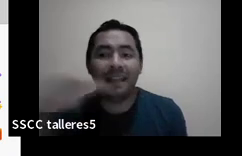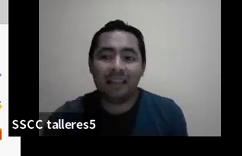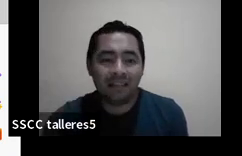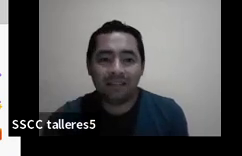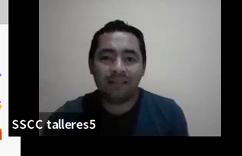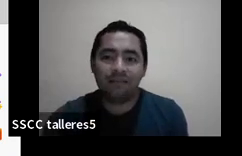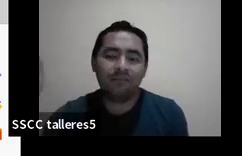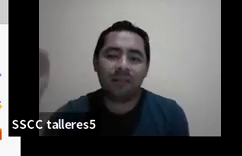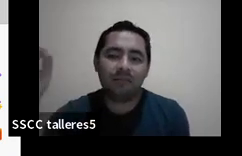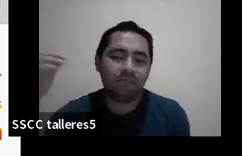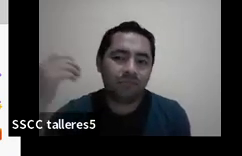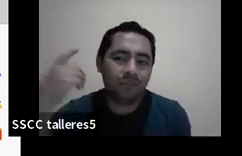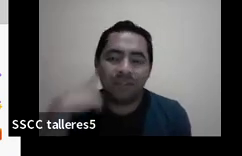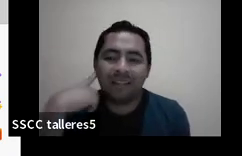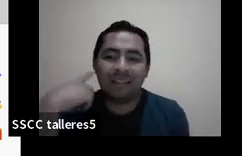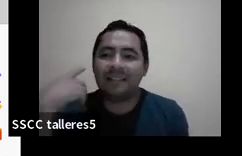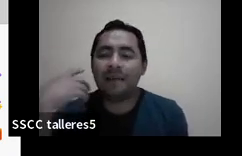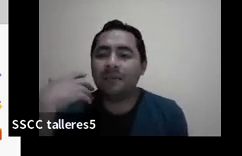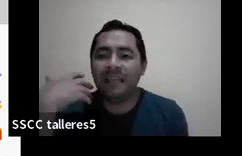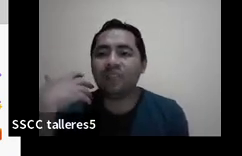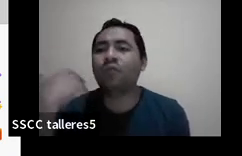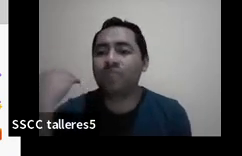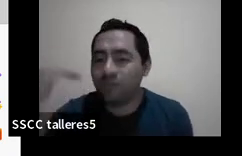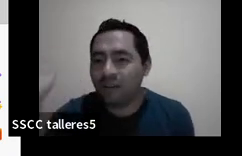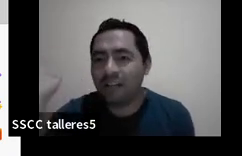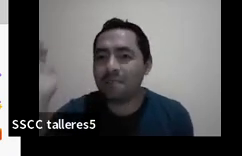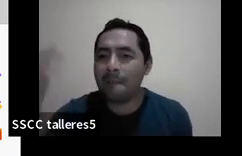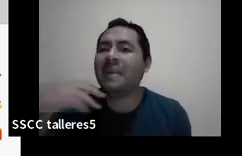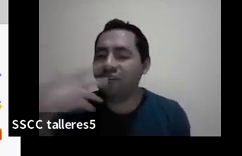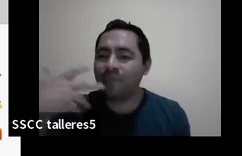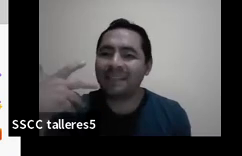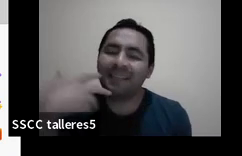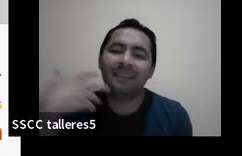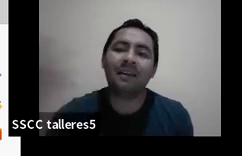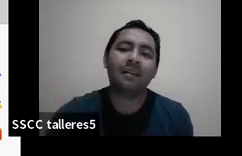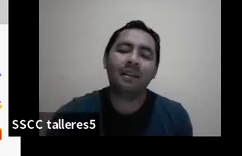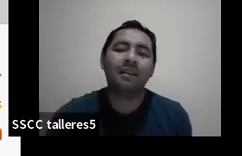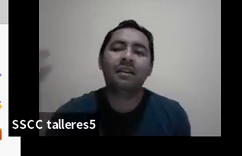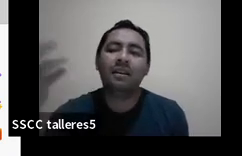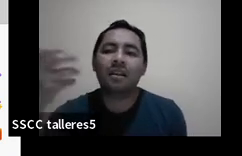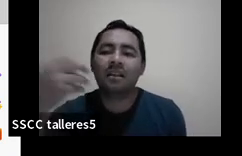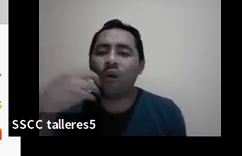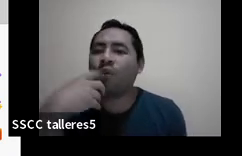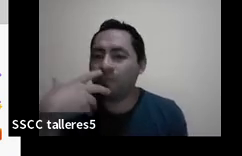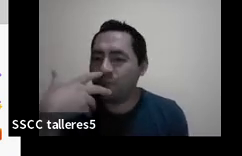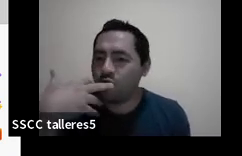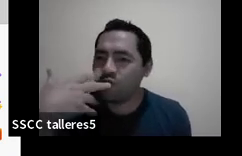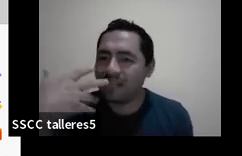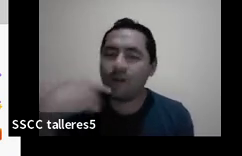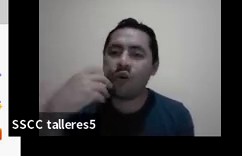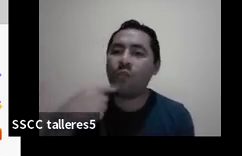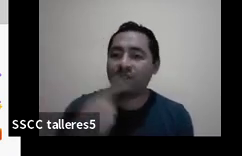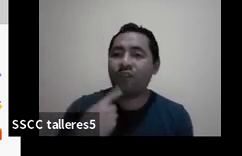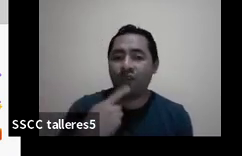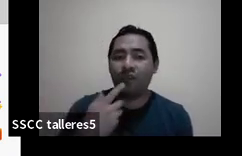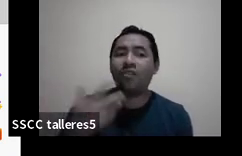no sabes nada de inglés, o sea, si no entiendes ni escuchando inglés, menos vas a entender cómo se